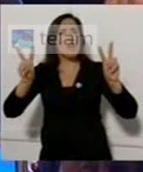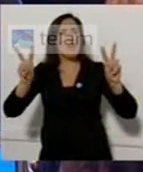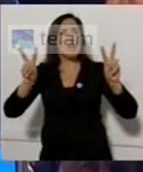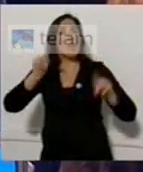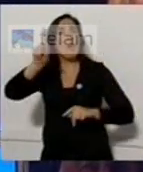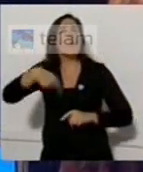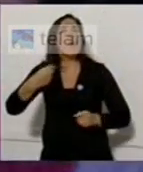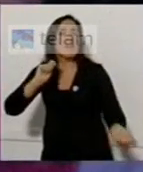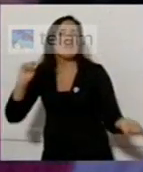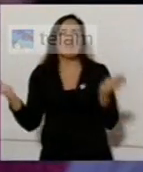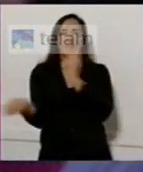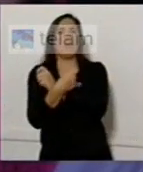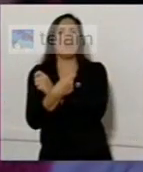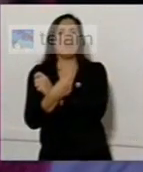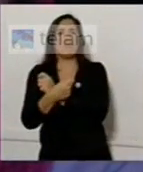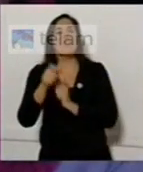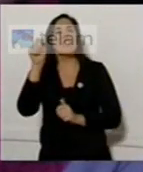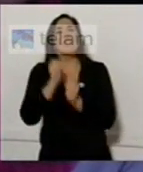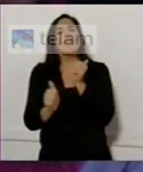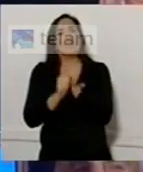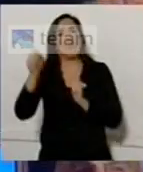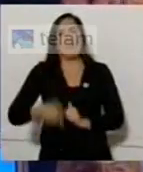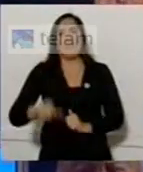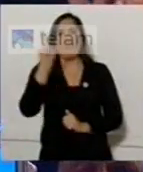cambiar definitivamente la historia del país.